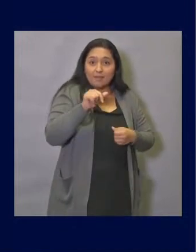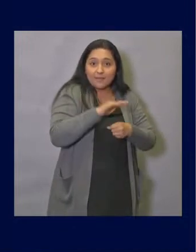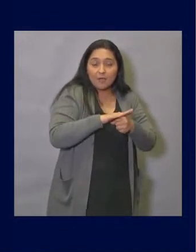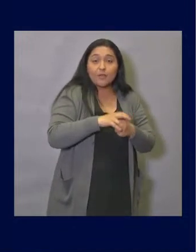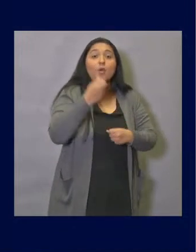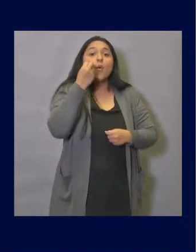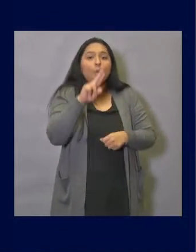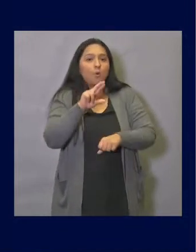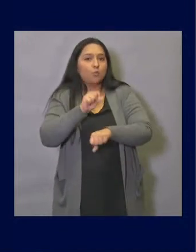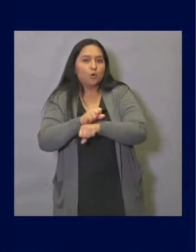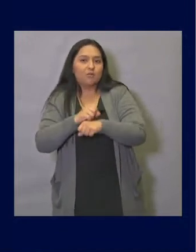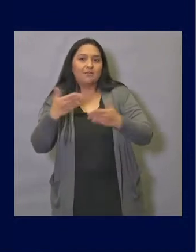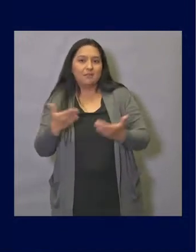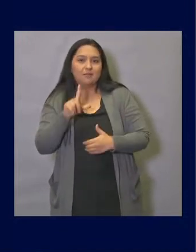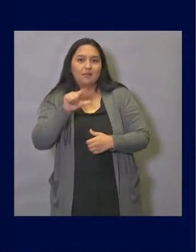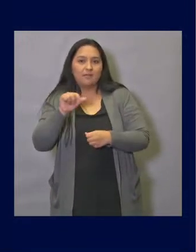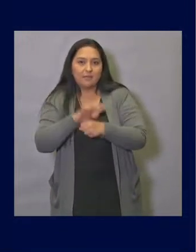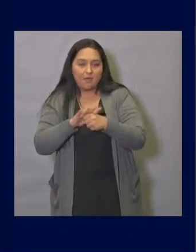vacunarse.